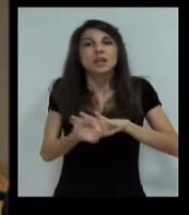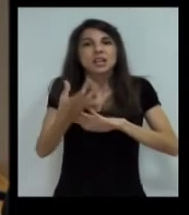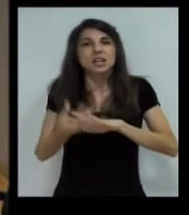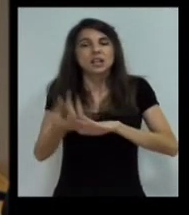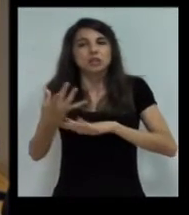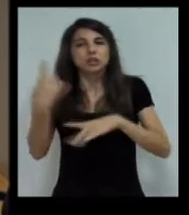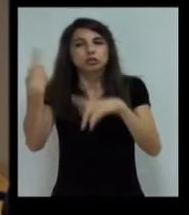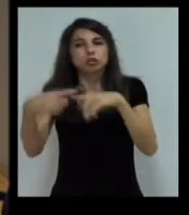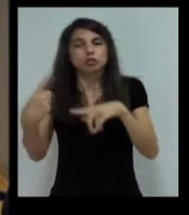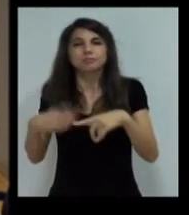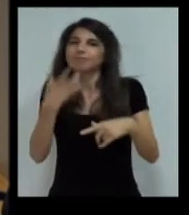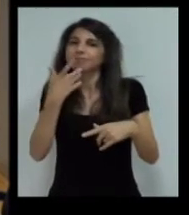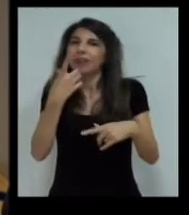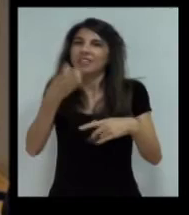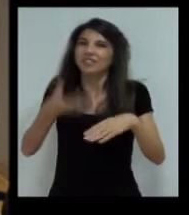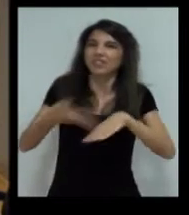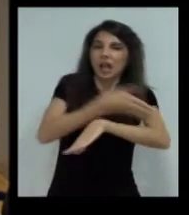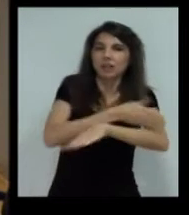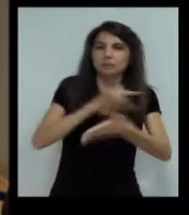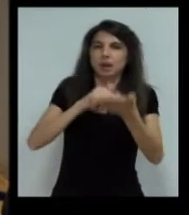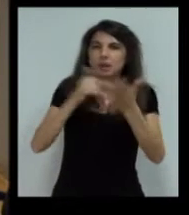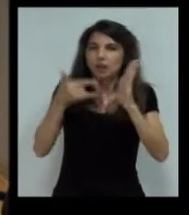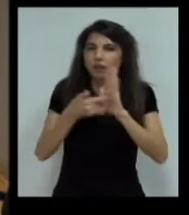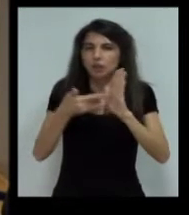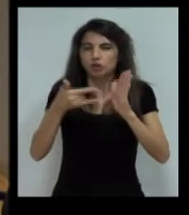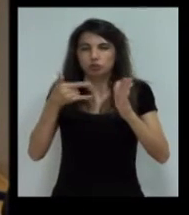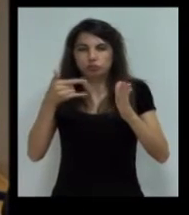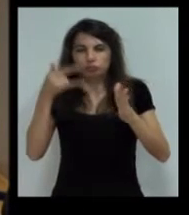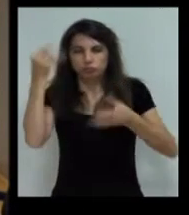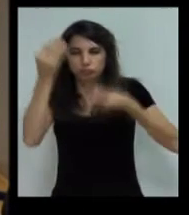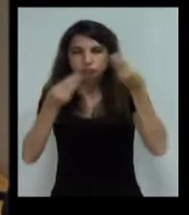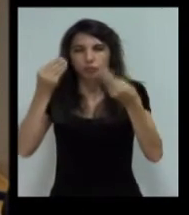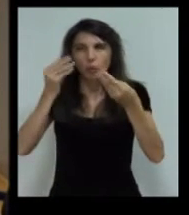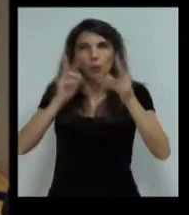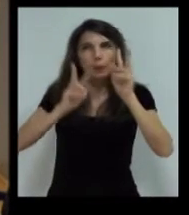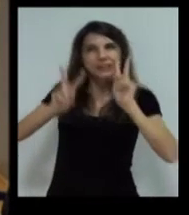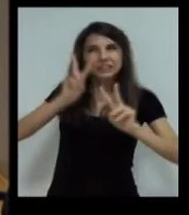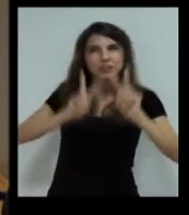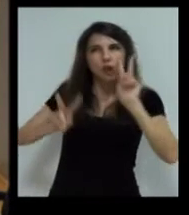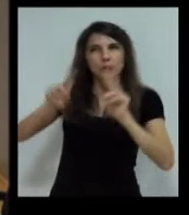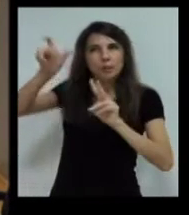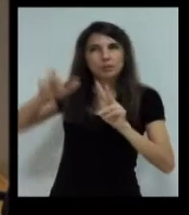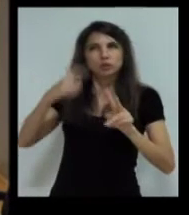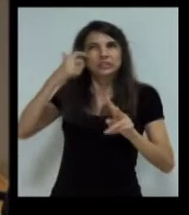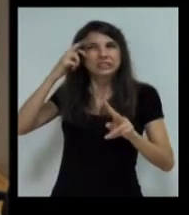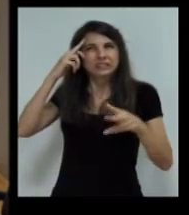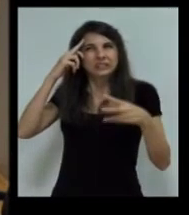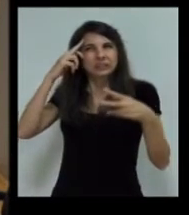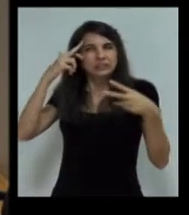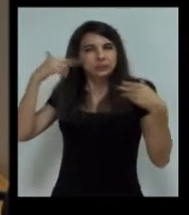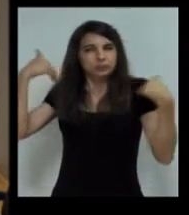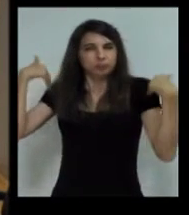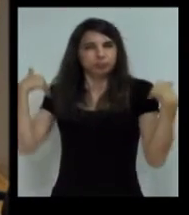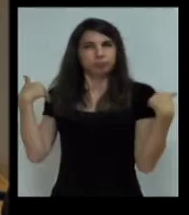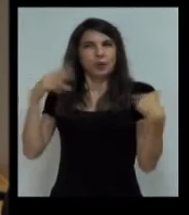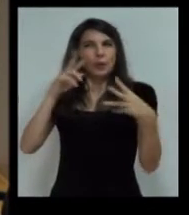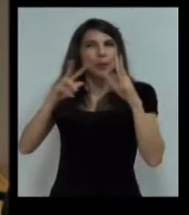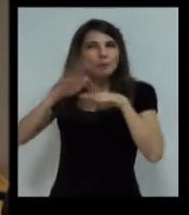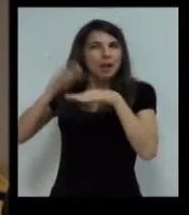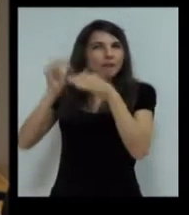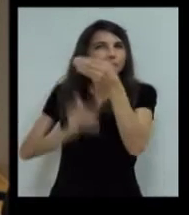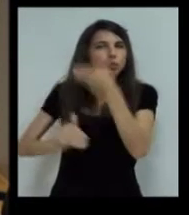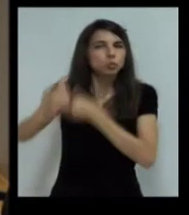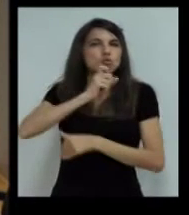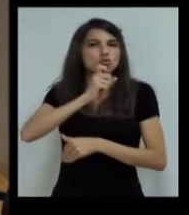que existiese una planificación tecnológica con una visión propia de un visionario, también valga la redundancia, ¿no? Que ve todo a futuro, o va